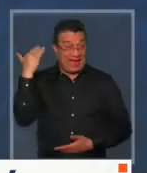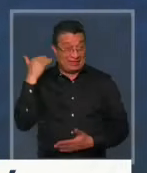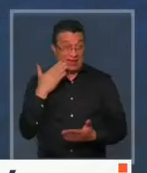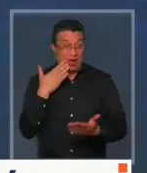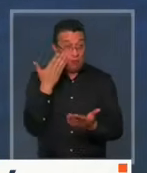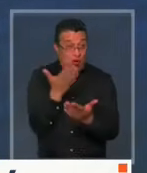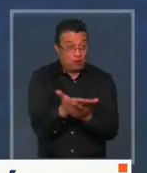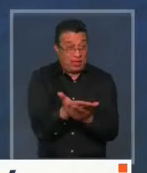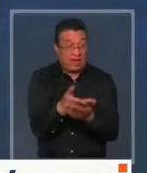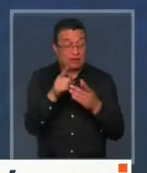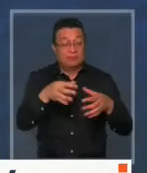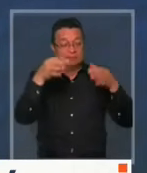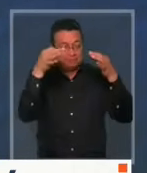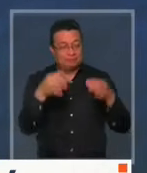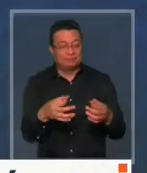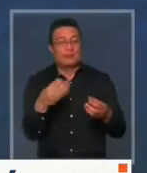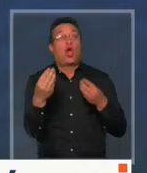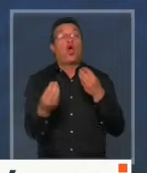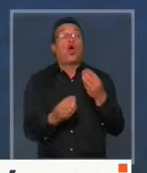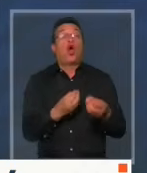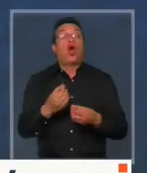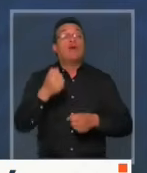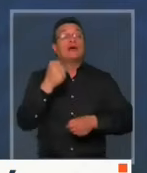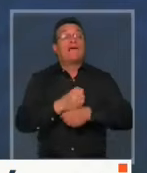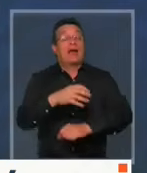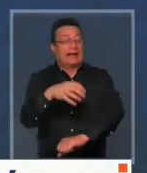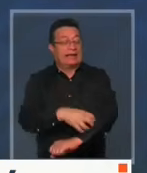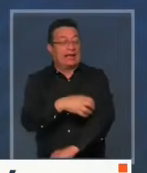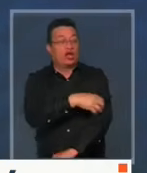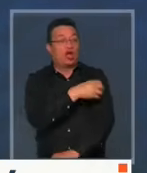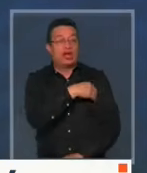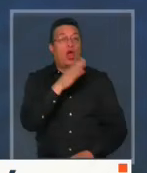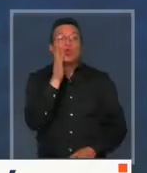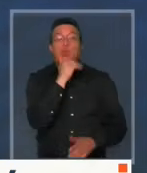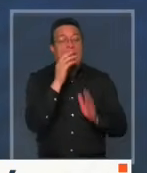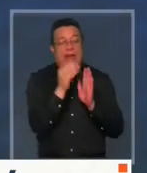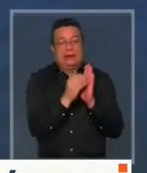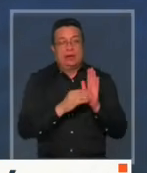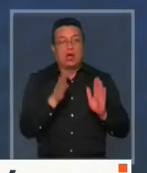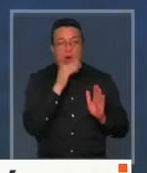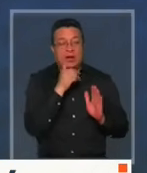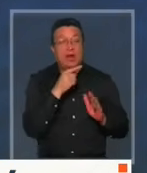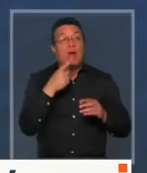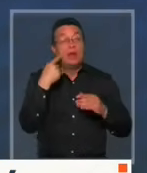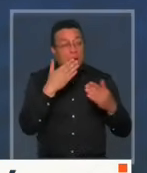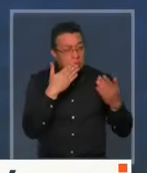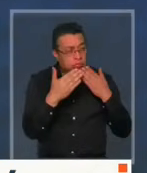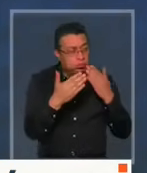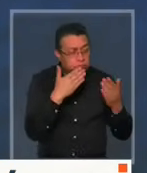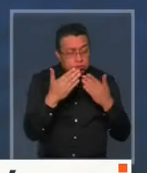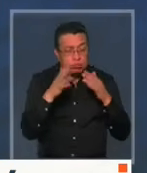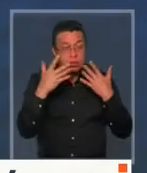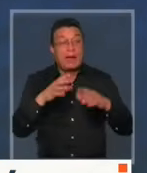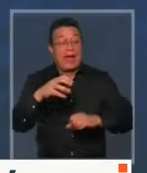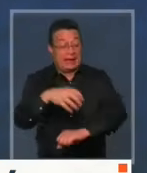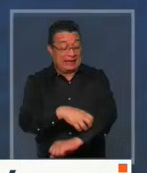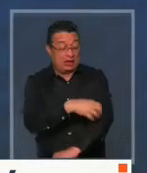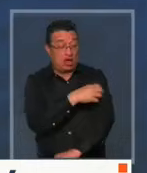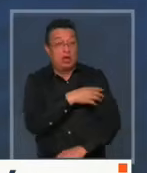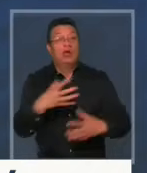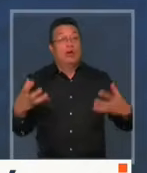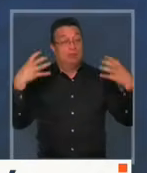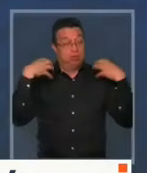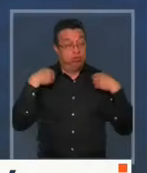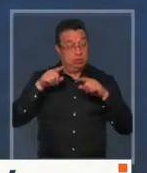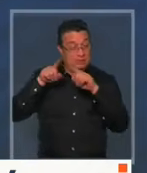una definición de cómo tenían que actuar en las regiones el ministerio. Y en la práctica, en las regiones, la seguridad la iba a seguir llevando